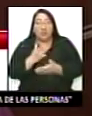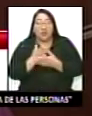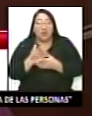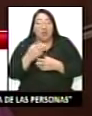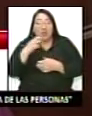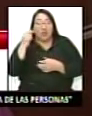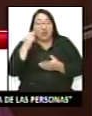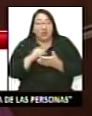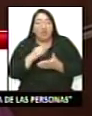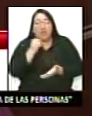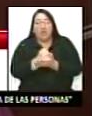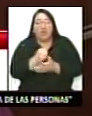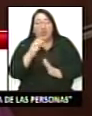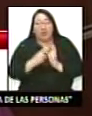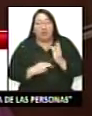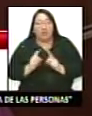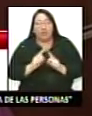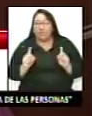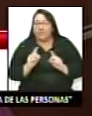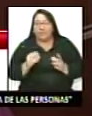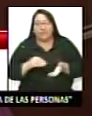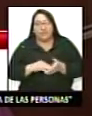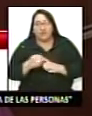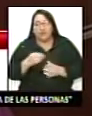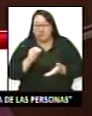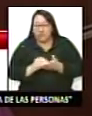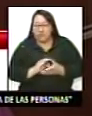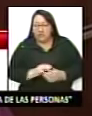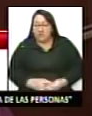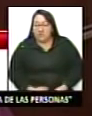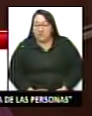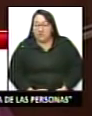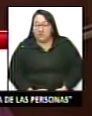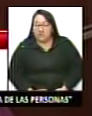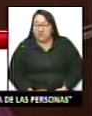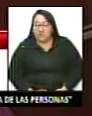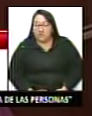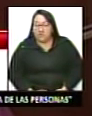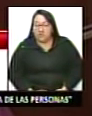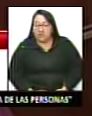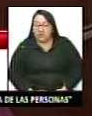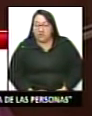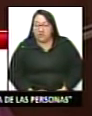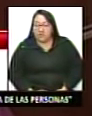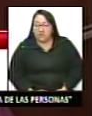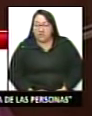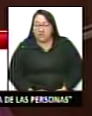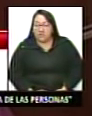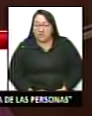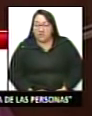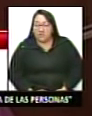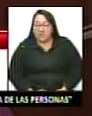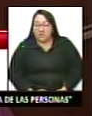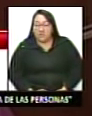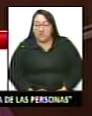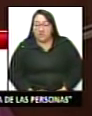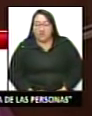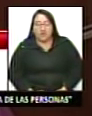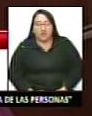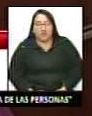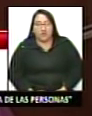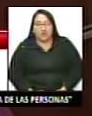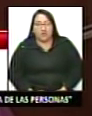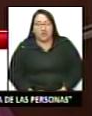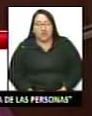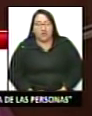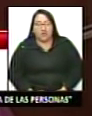aprobó el reglamento, pero no se ha puesto en ejecución. Aquí, por ejemplo, que es importante que esta propuesta que está